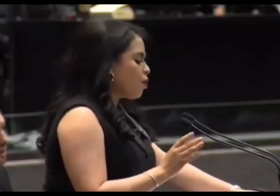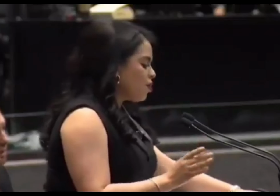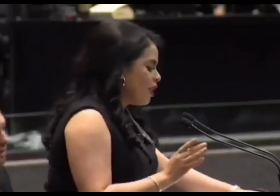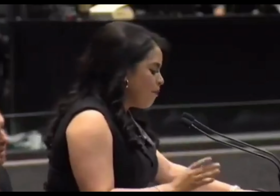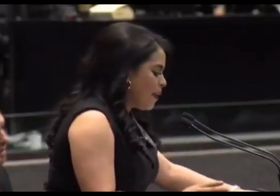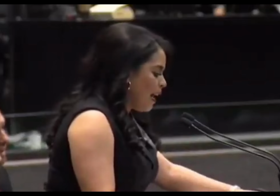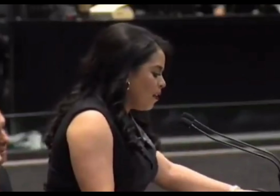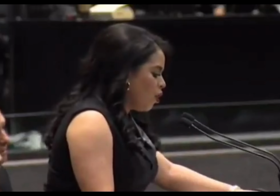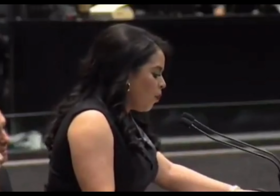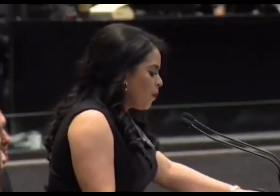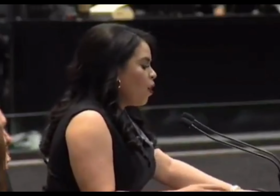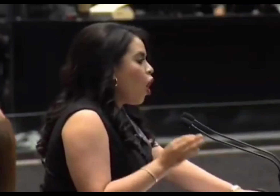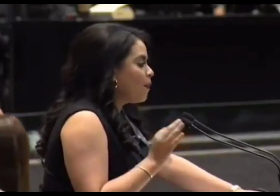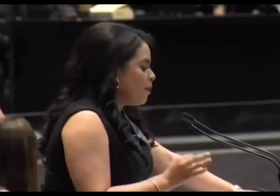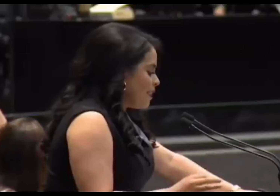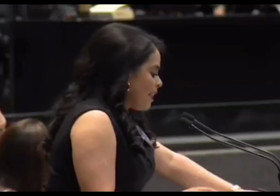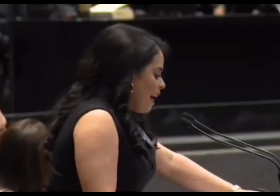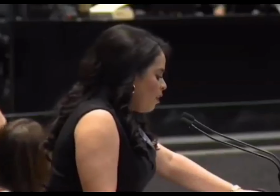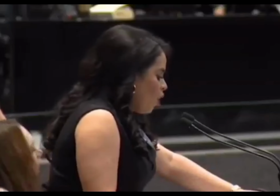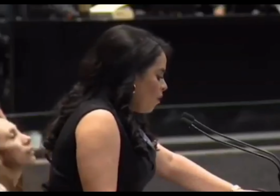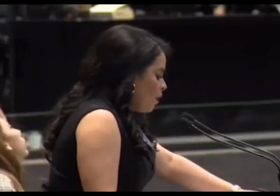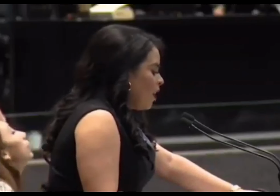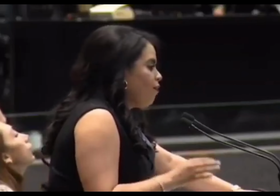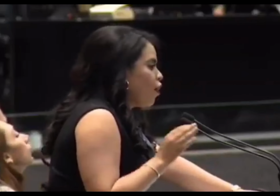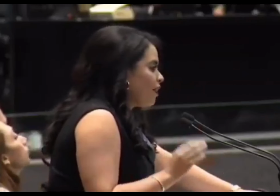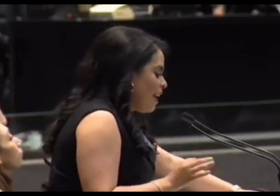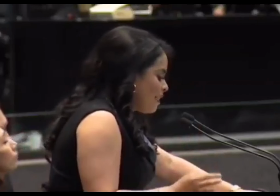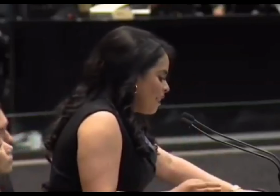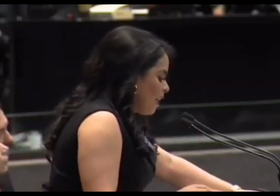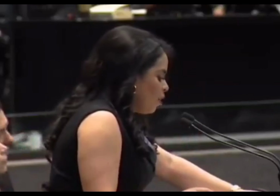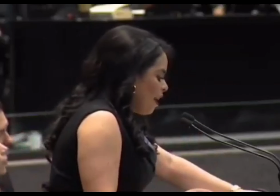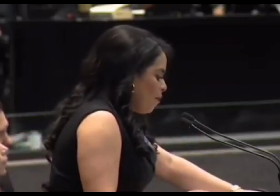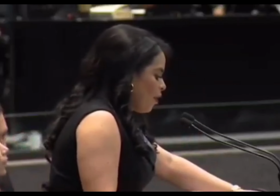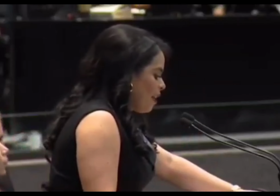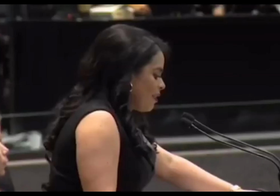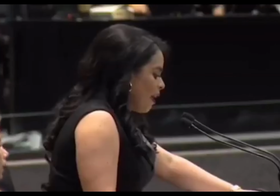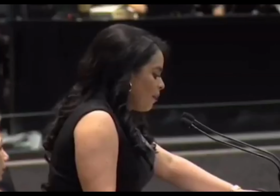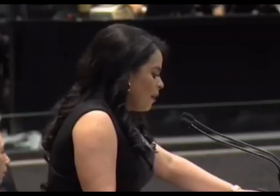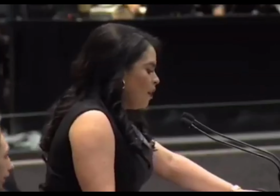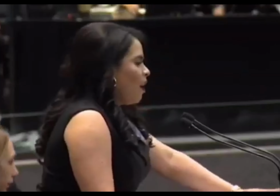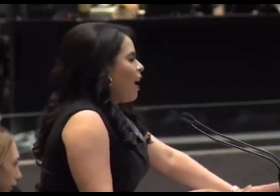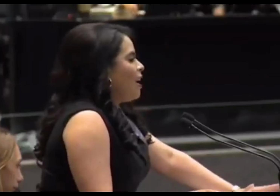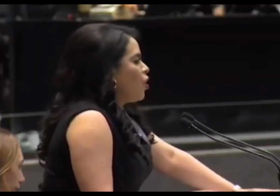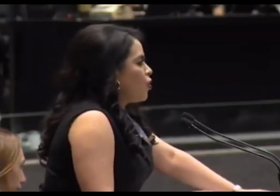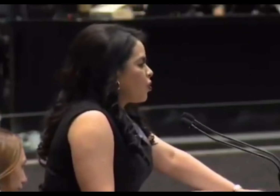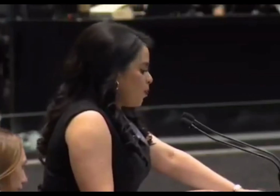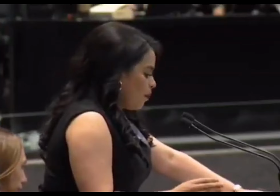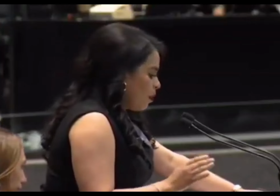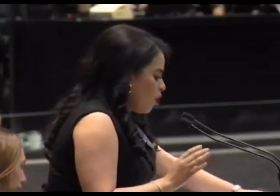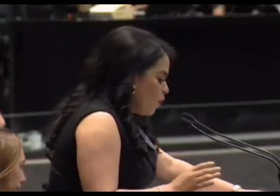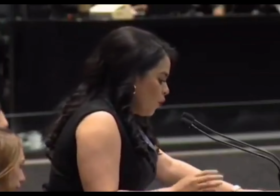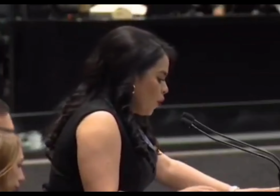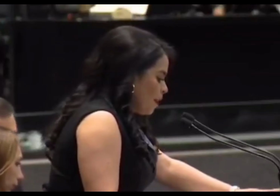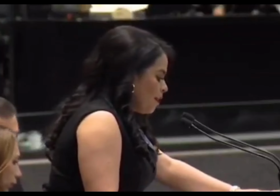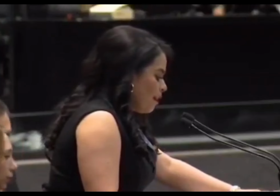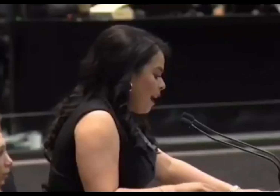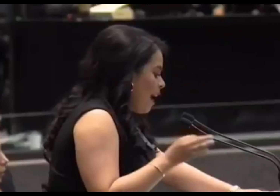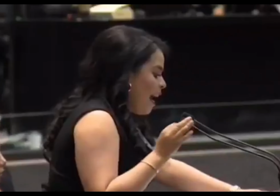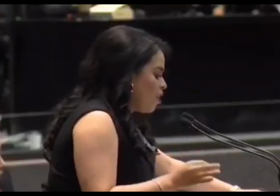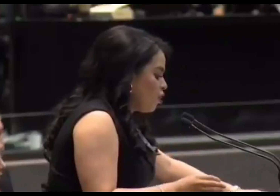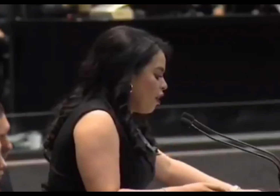que estamos limpiando, optimizando y fortaleciendo la democracia. Tiempo, ellos, diputada.